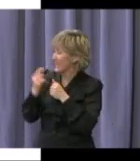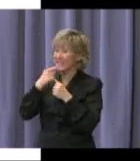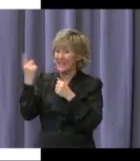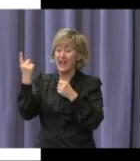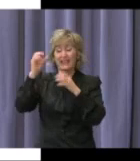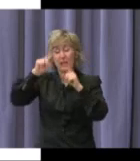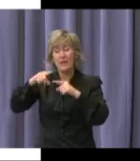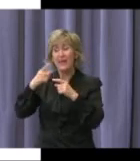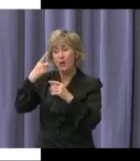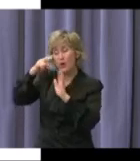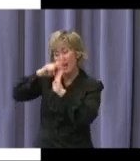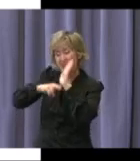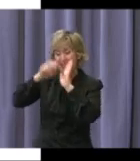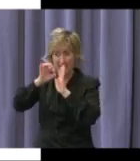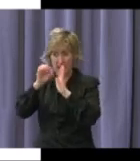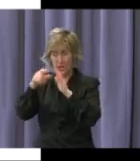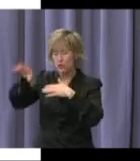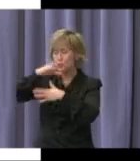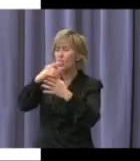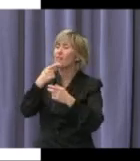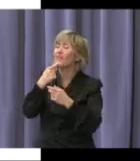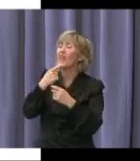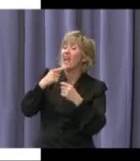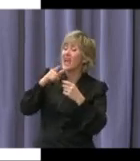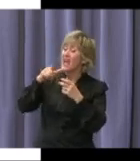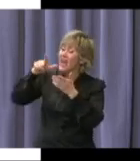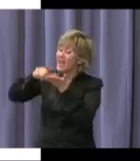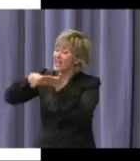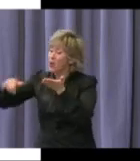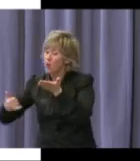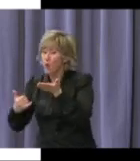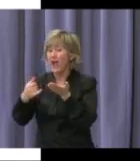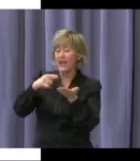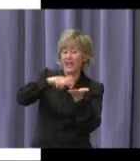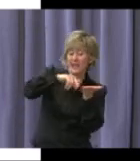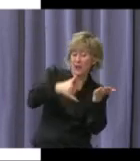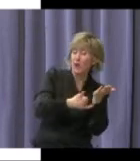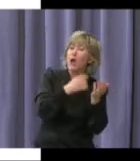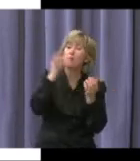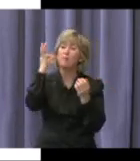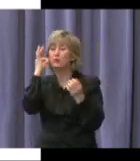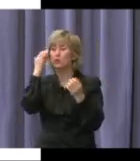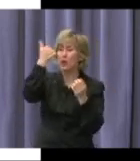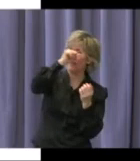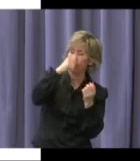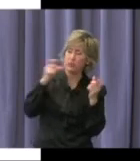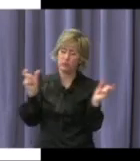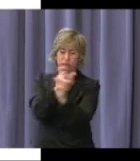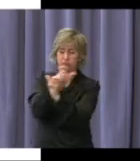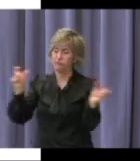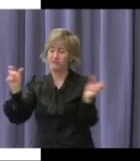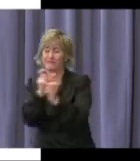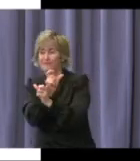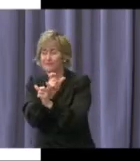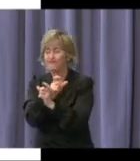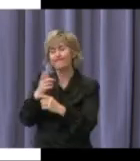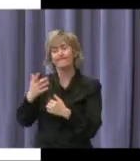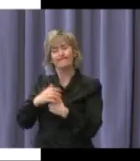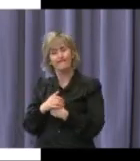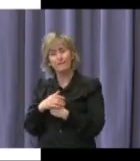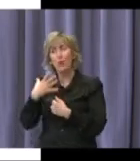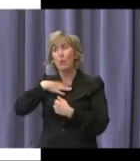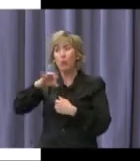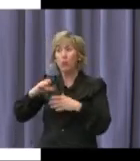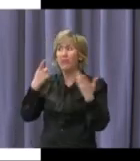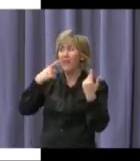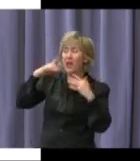imágenes. En el lenguaje, lo que es femenino lo pongo en masculino, lo que es masculino lo pongo en femenino. Y ¡ay! ¡Ay, qué curioso lo que me puede salir! Porque me